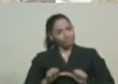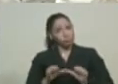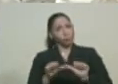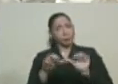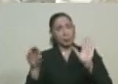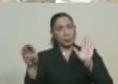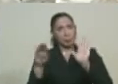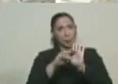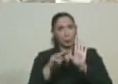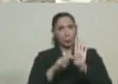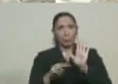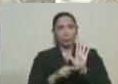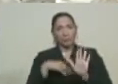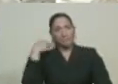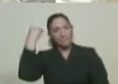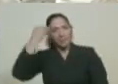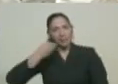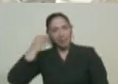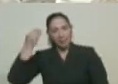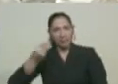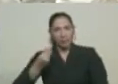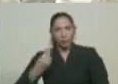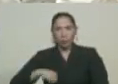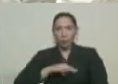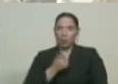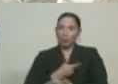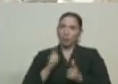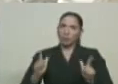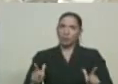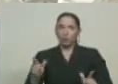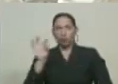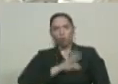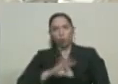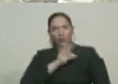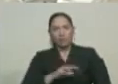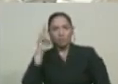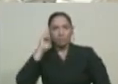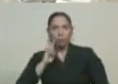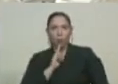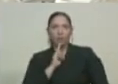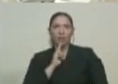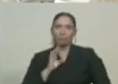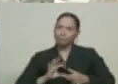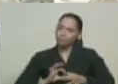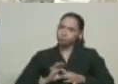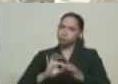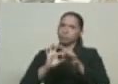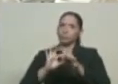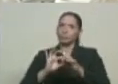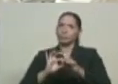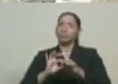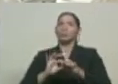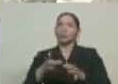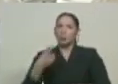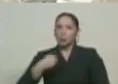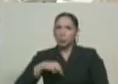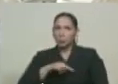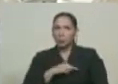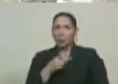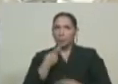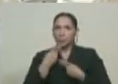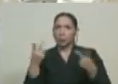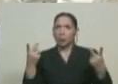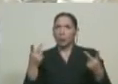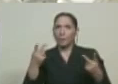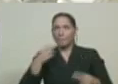en el pensamiento de nuestro libertador, el socialismo bolivariano, amparado en el discurso de nuestro gran padre de la